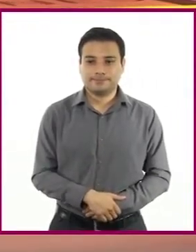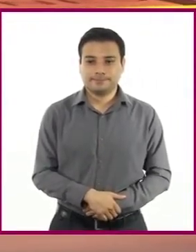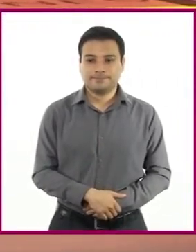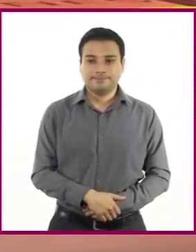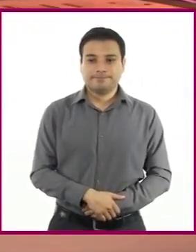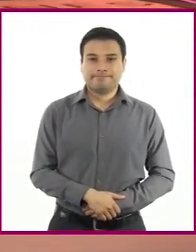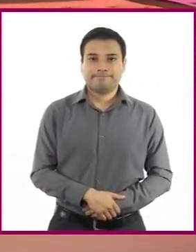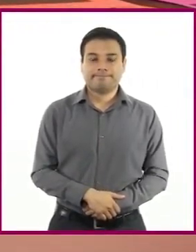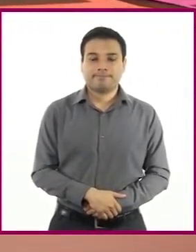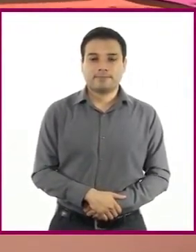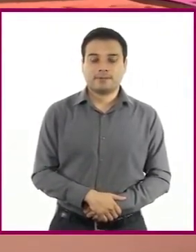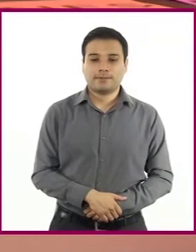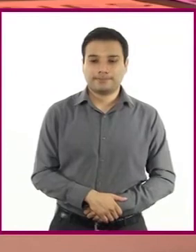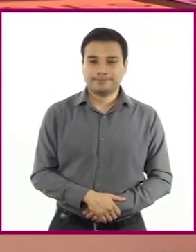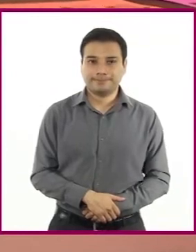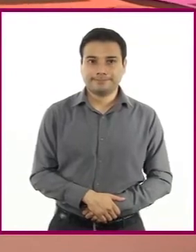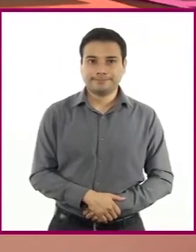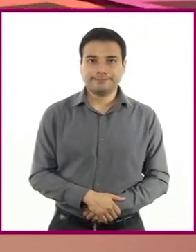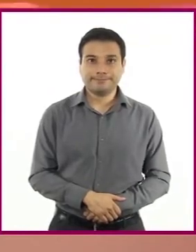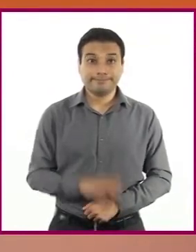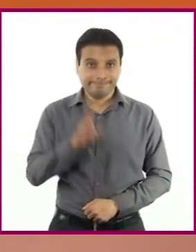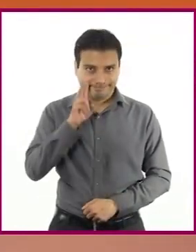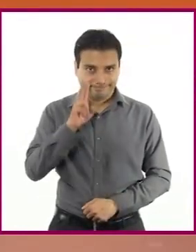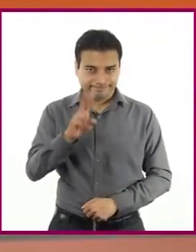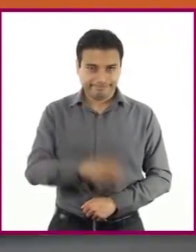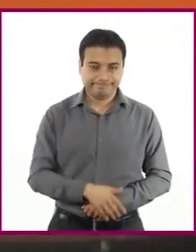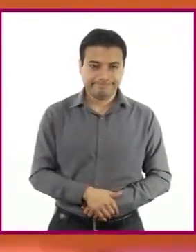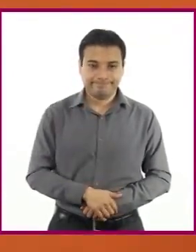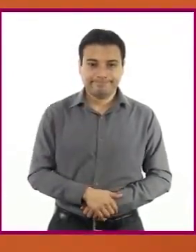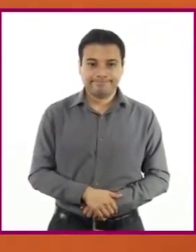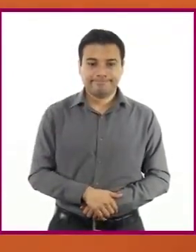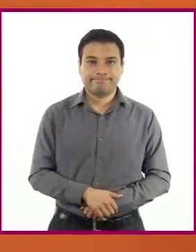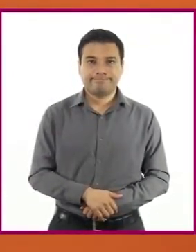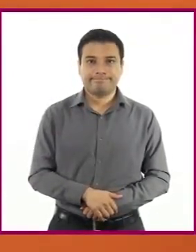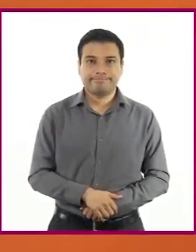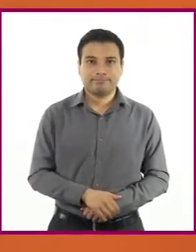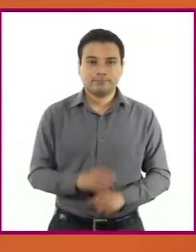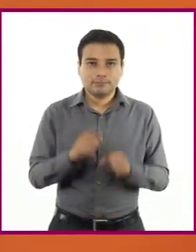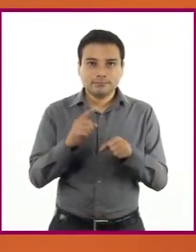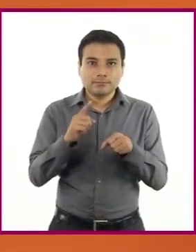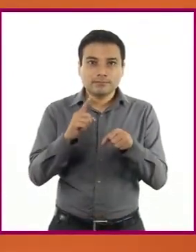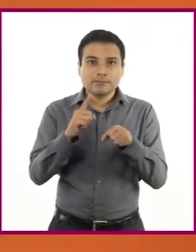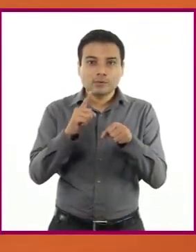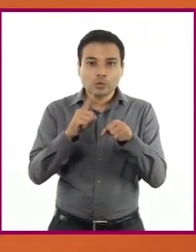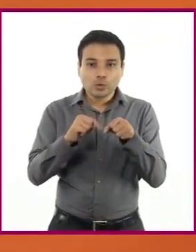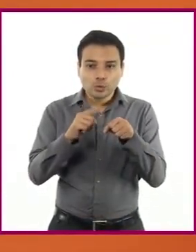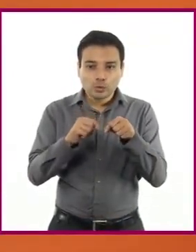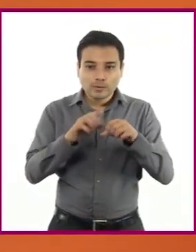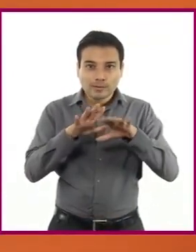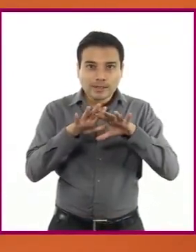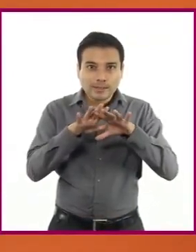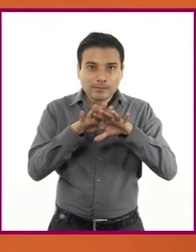Adelante, maestro. Observen ustedes el cambio de coloración